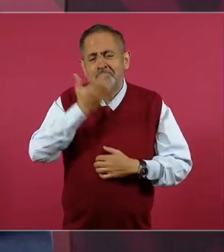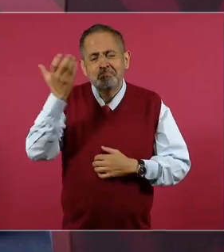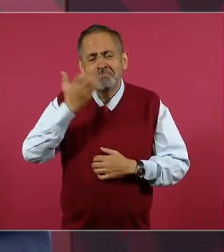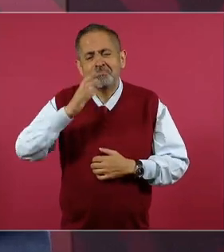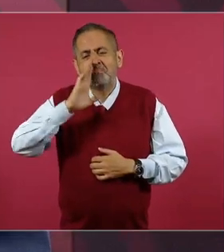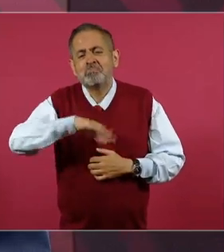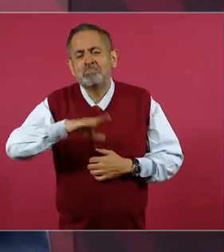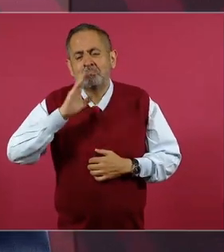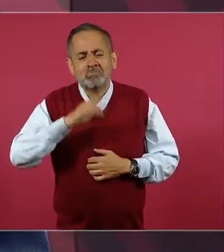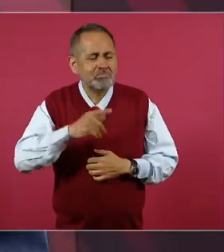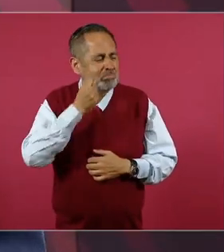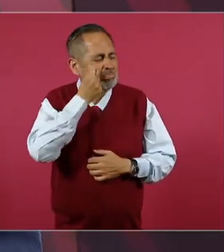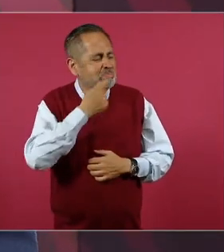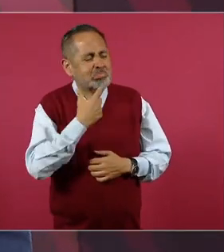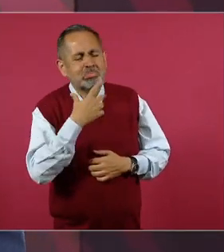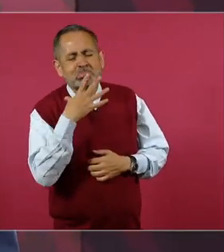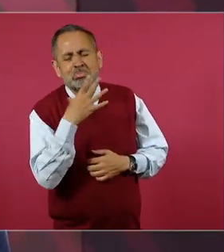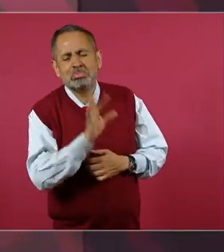porque